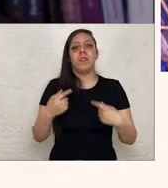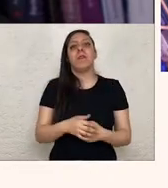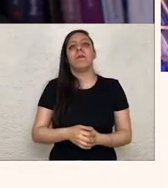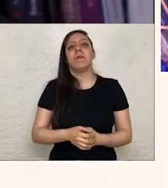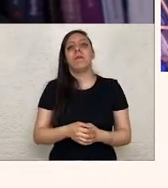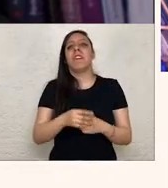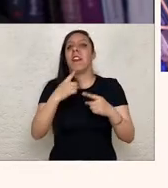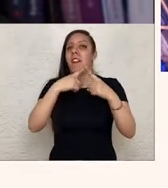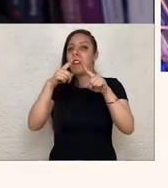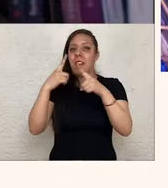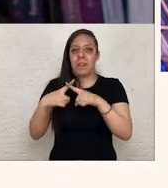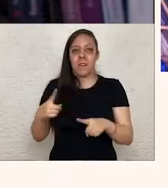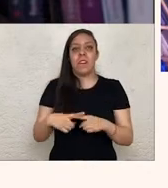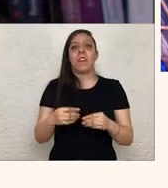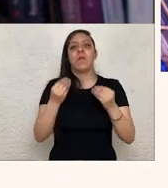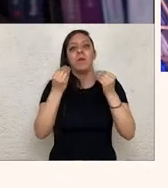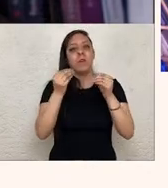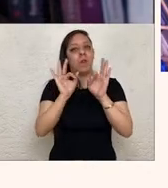diciendo de múltiples maneras.